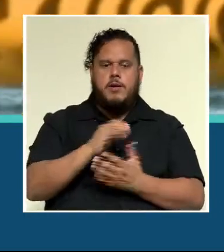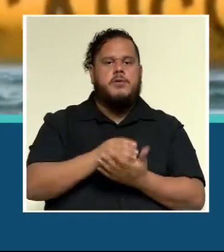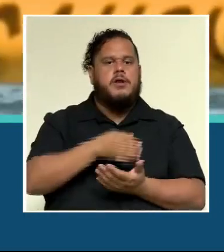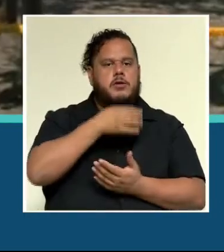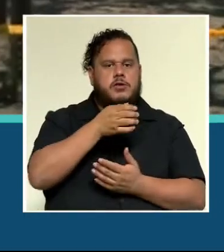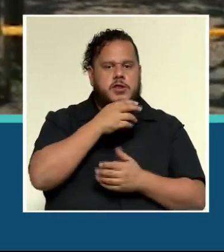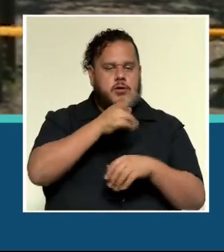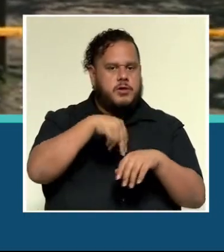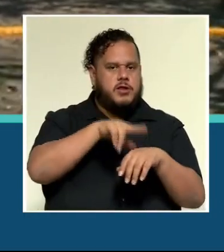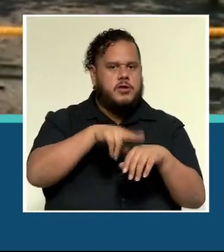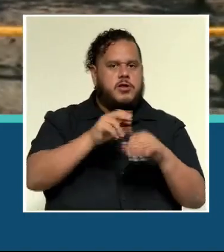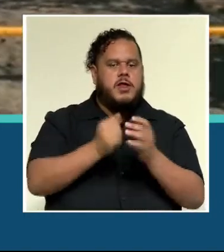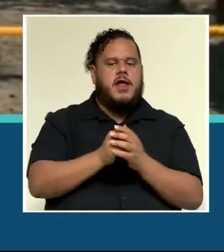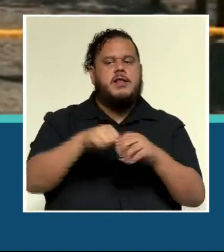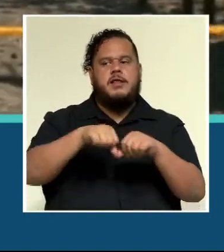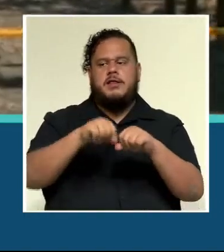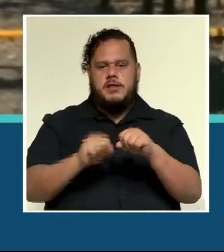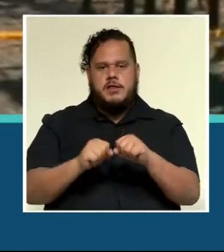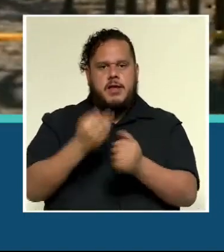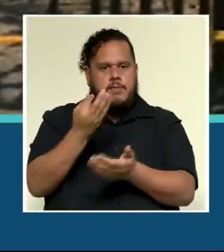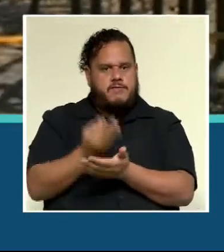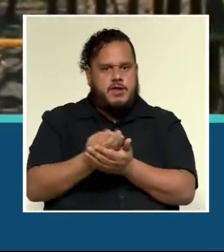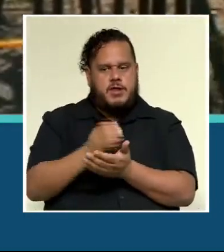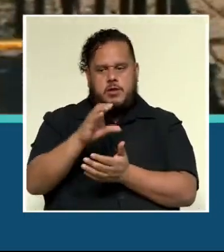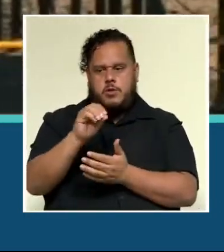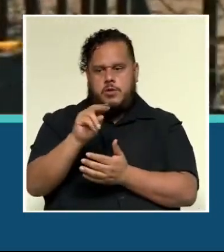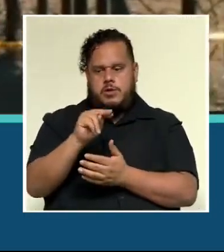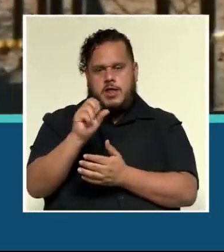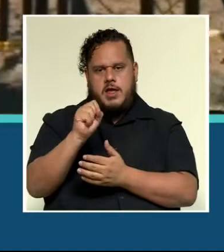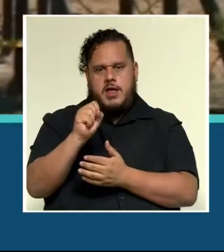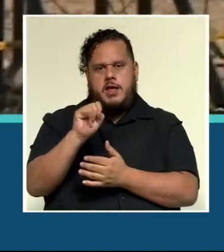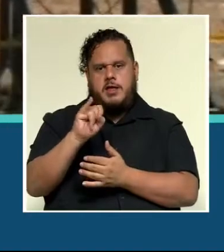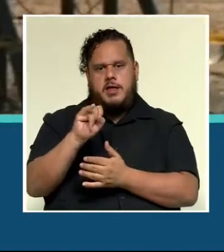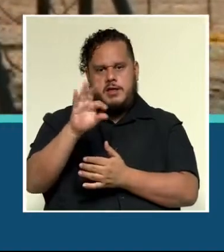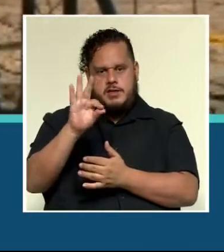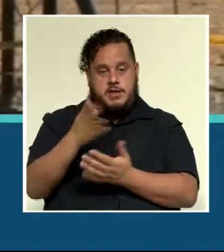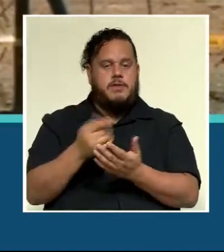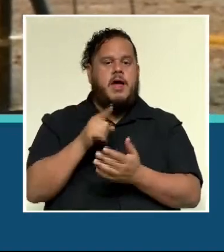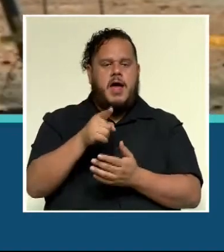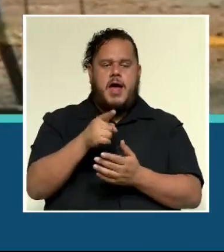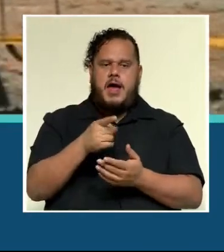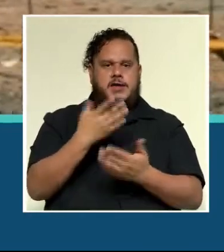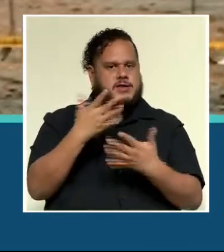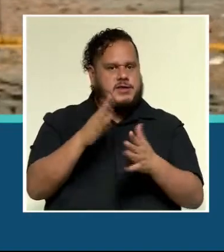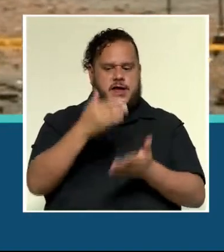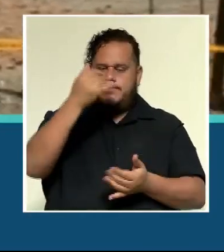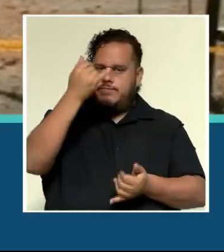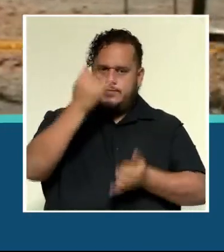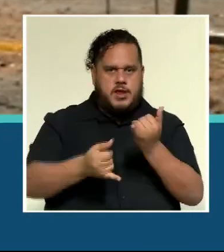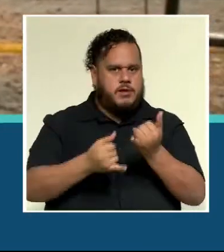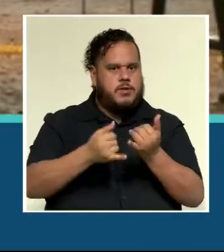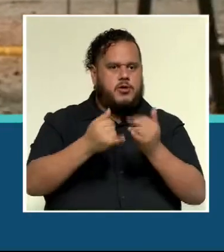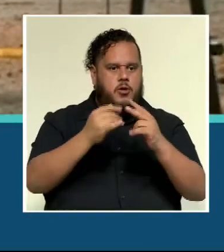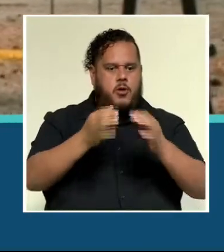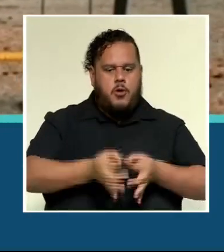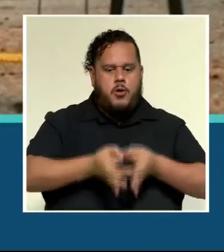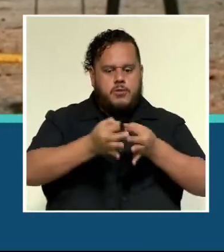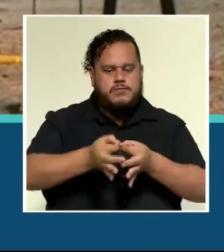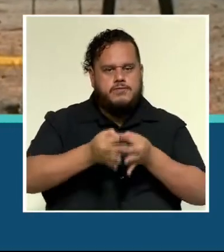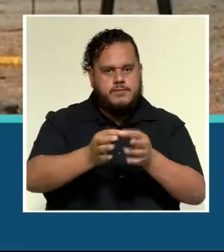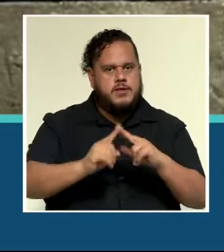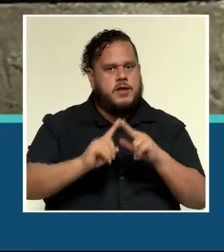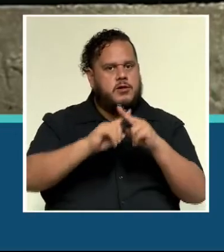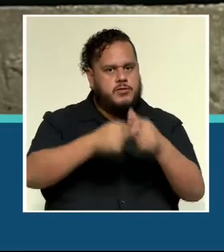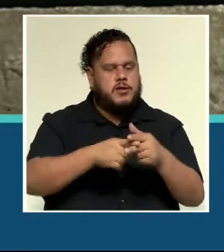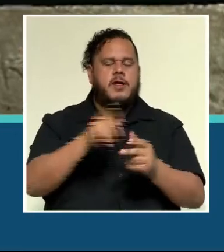Supervisión del Sistema Financiero CONACYF, en donde se suspende prórrogas o flexibilidad en los créditos y a partir de este mes deben continuar pagando